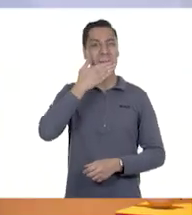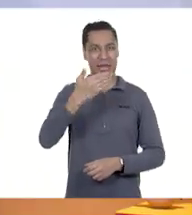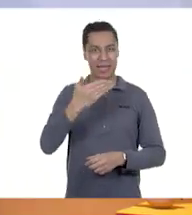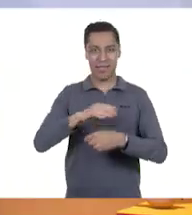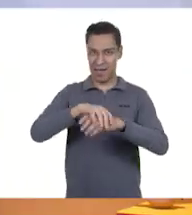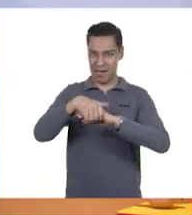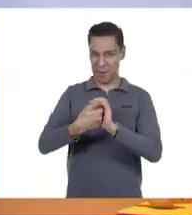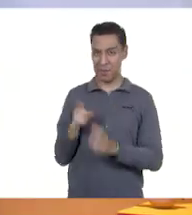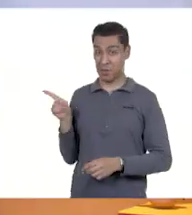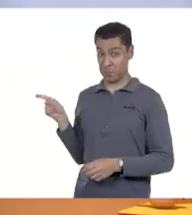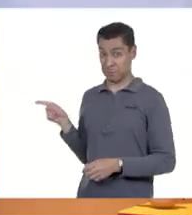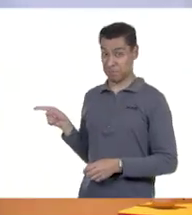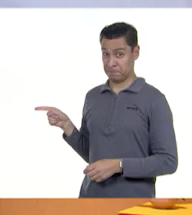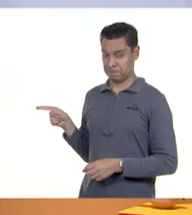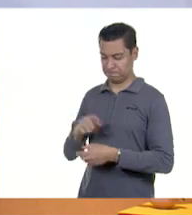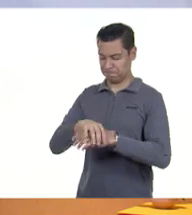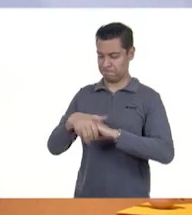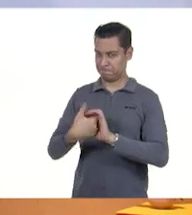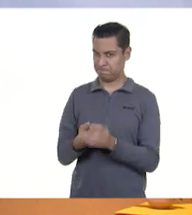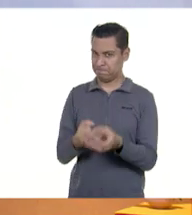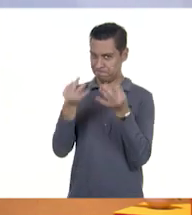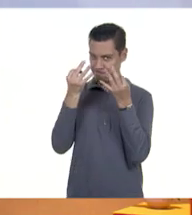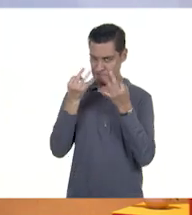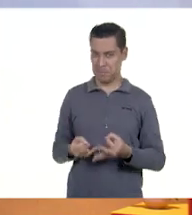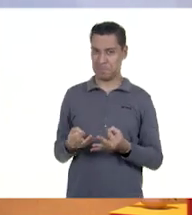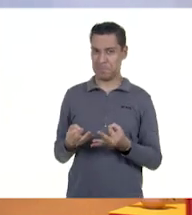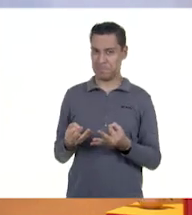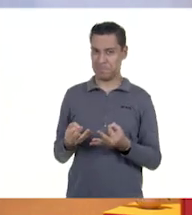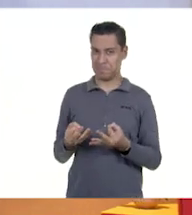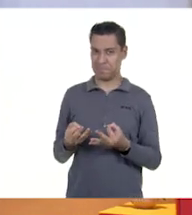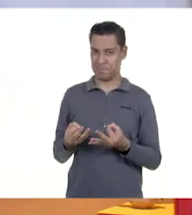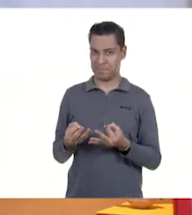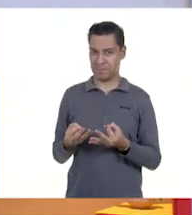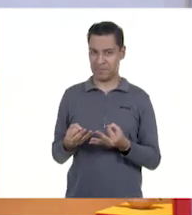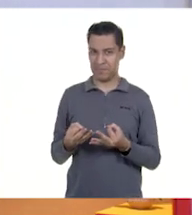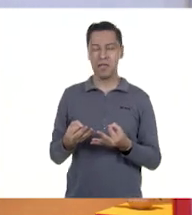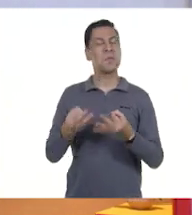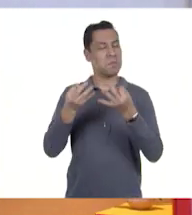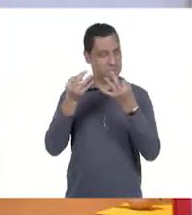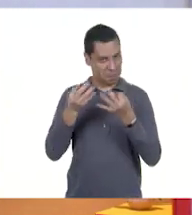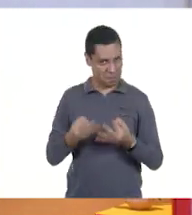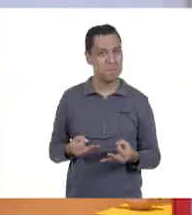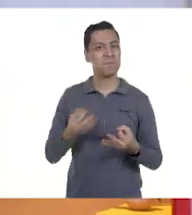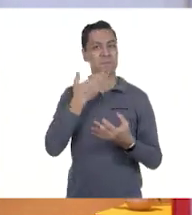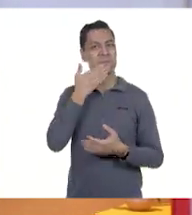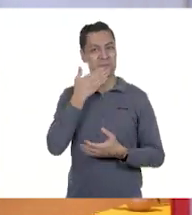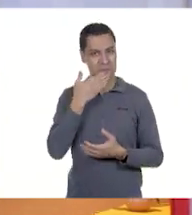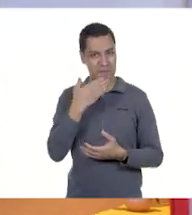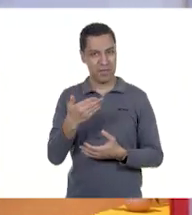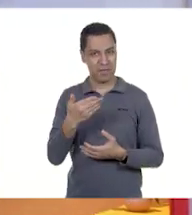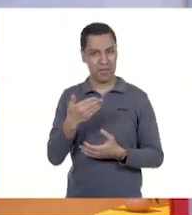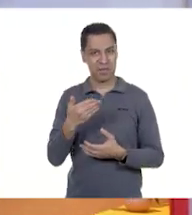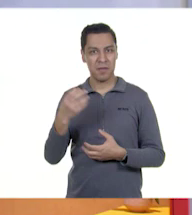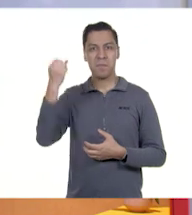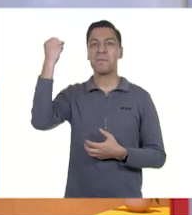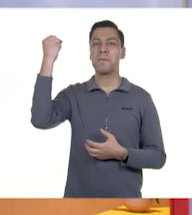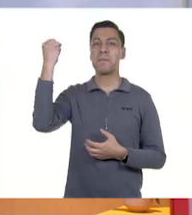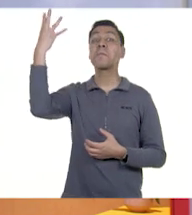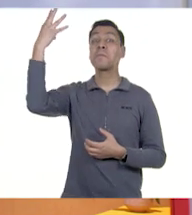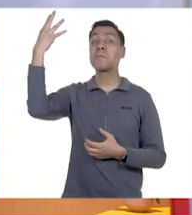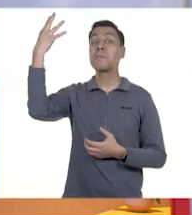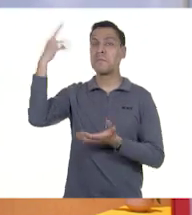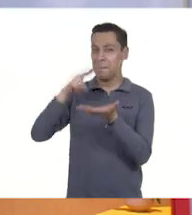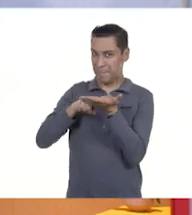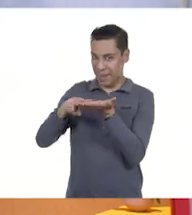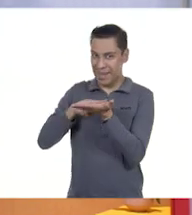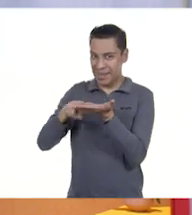de manos correcto. Entonces, así como lo hice, fue de forma correcta. O de forma correcto. Incorrecta. Así